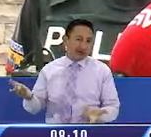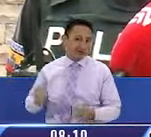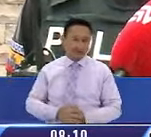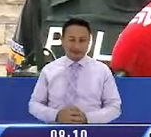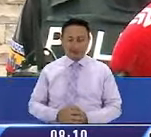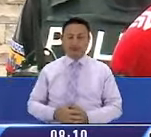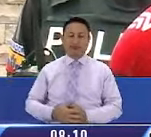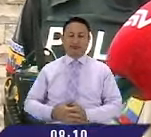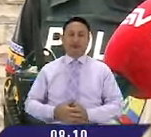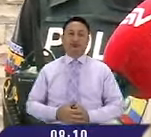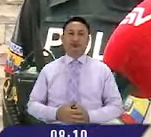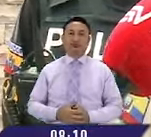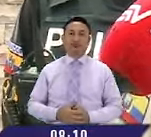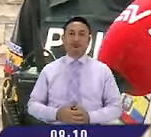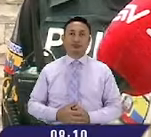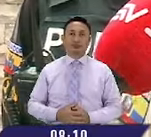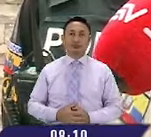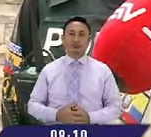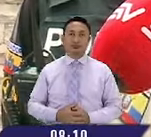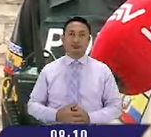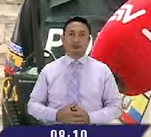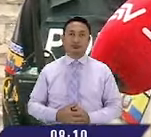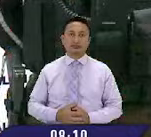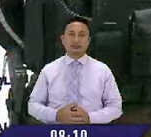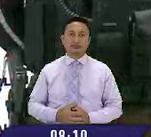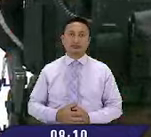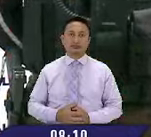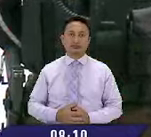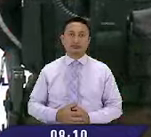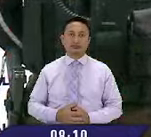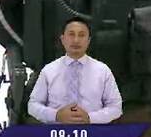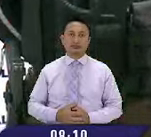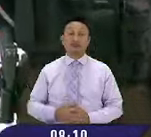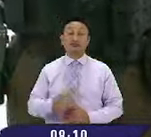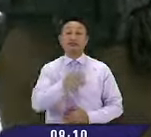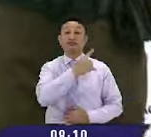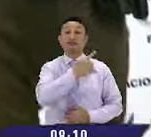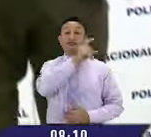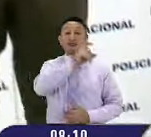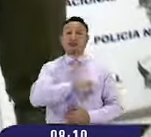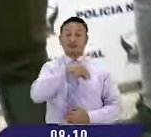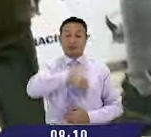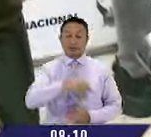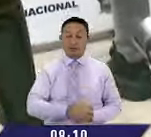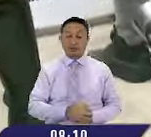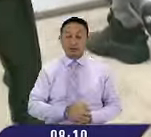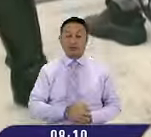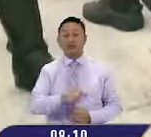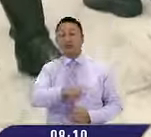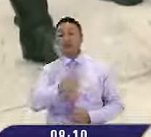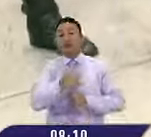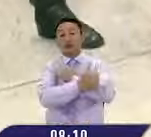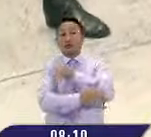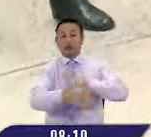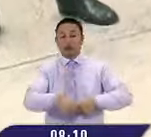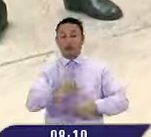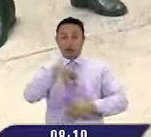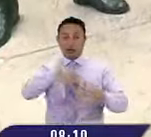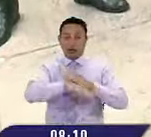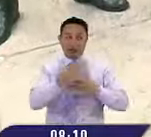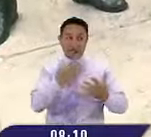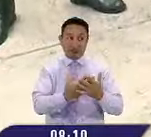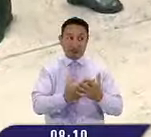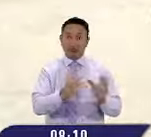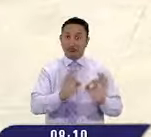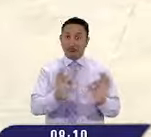fin de extorsionarles, de sacarles dinero, cuando esa no es la realidad. La persona detenida fue identificada como extranjera, por lo que no registraba